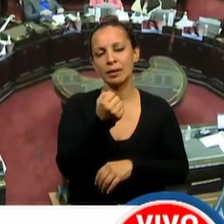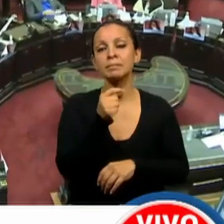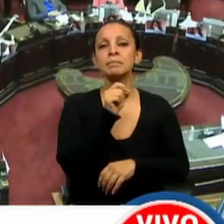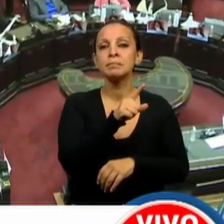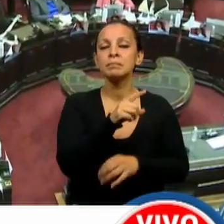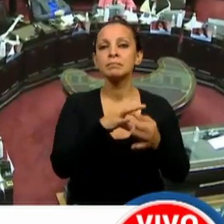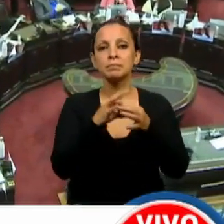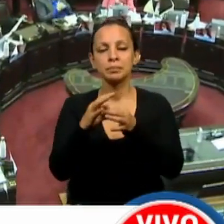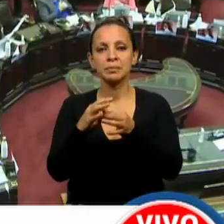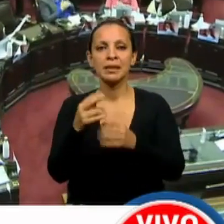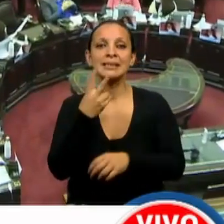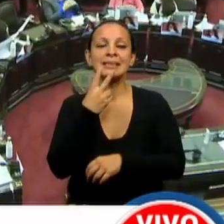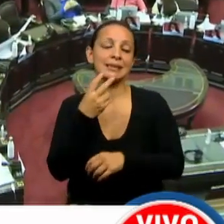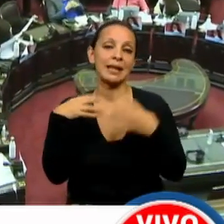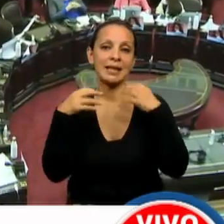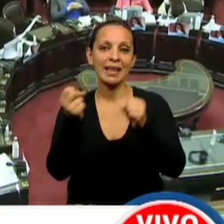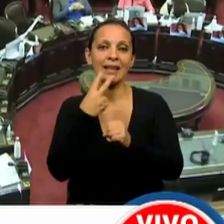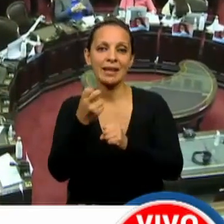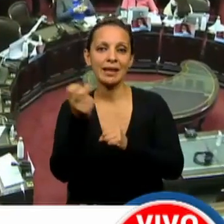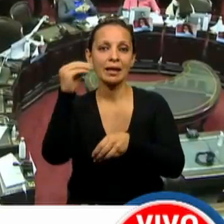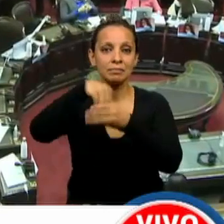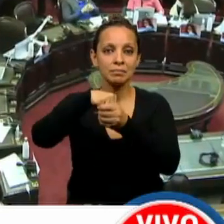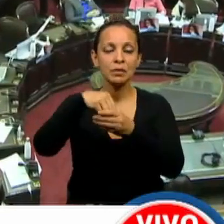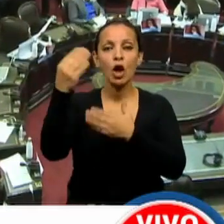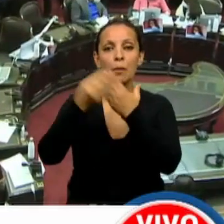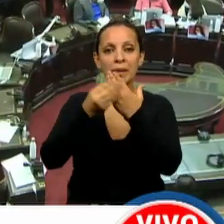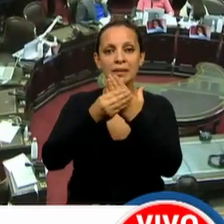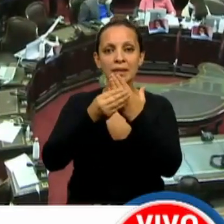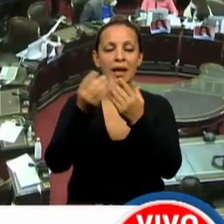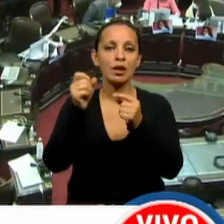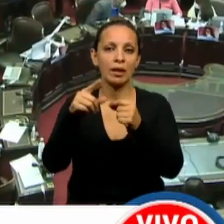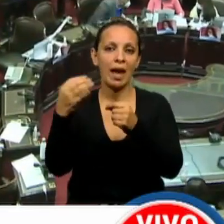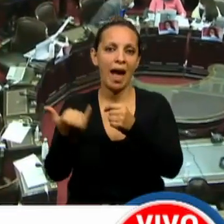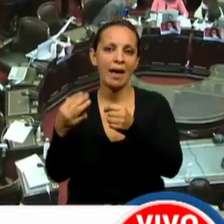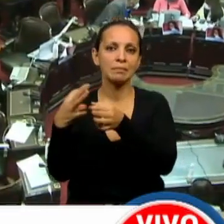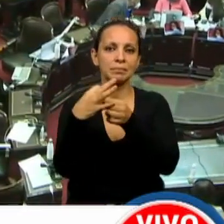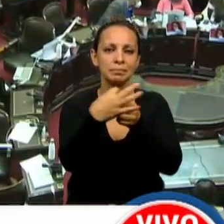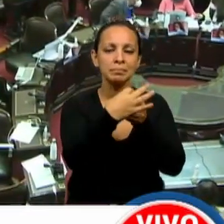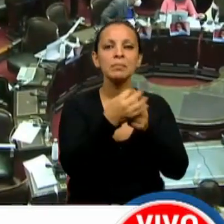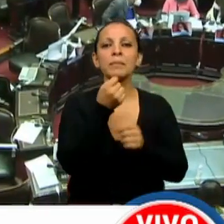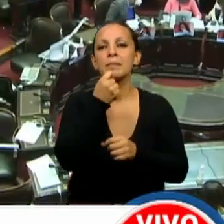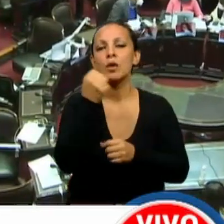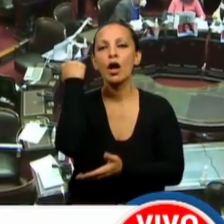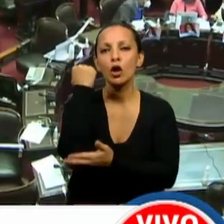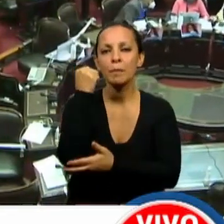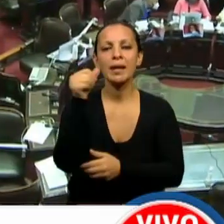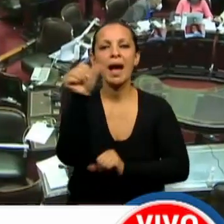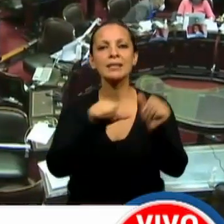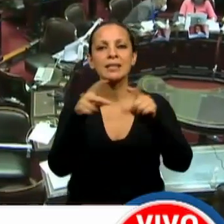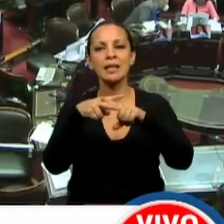Secretaría de Energía e integrada por los ministerios que componen o que tienen injerencia, como es Economía, Ciencia y